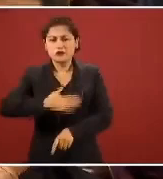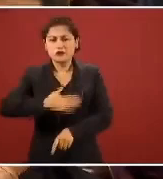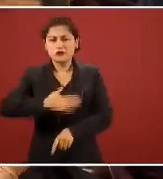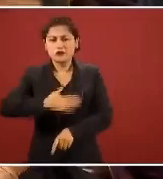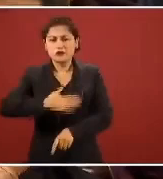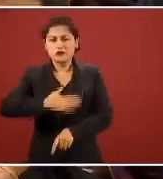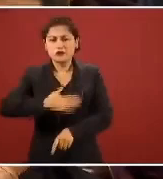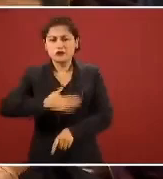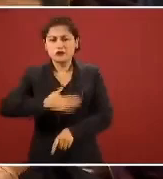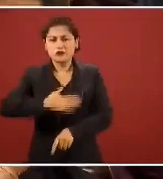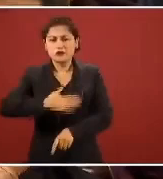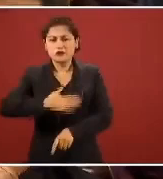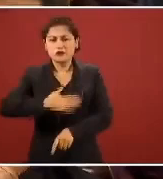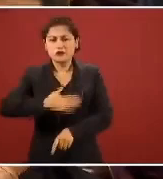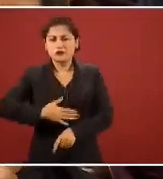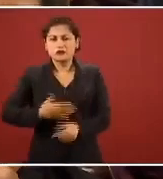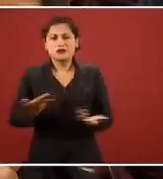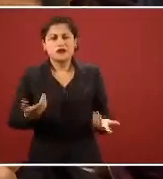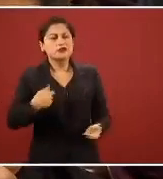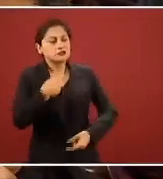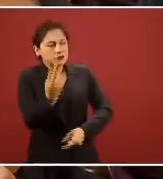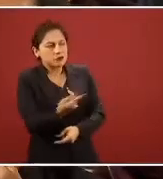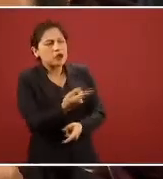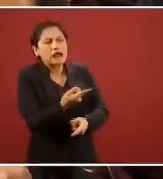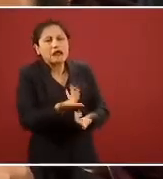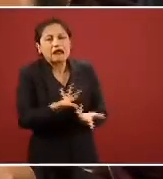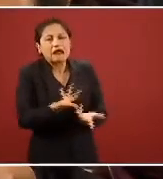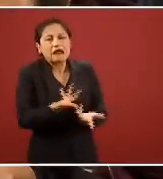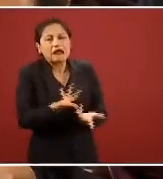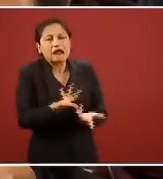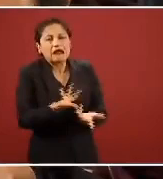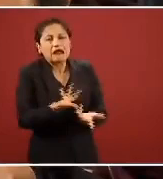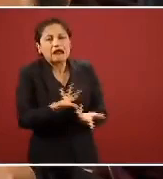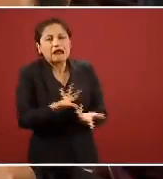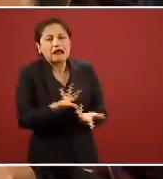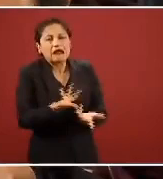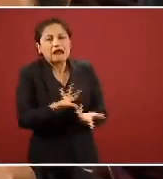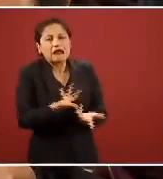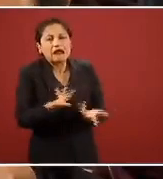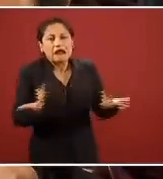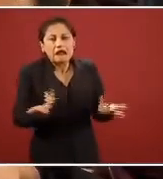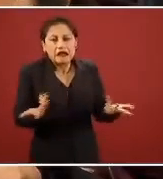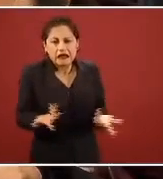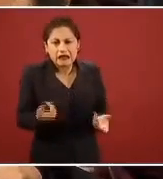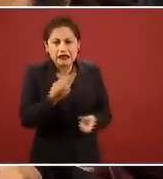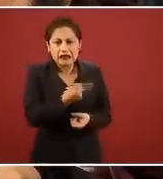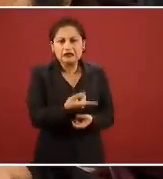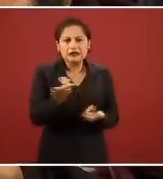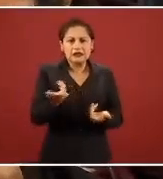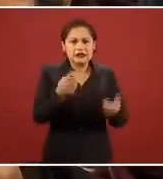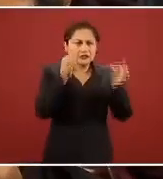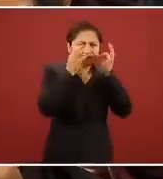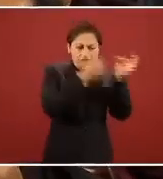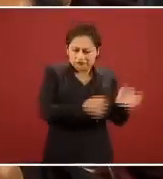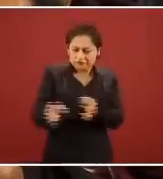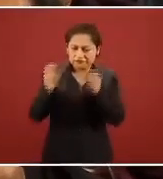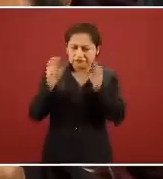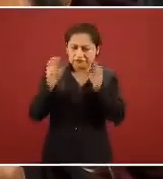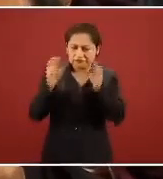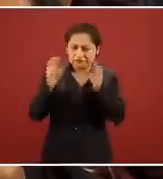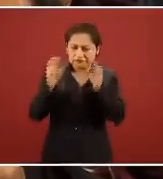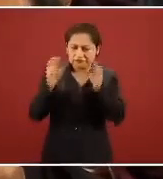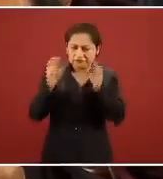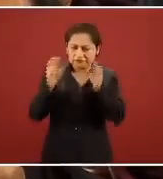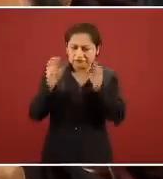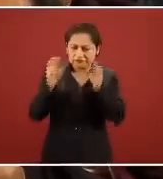see that particular situation? Desde los gobiernos estatales. From the state governments. Hay tratados internacionales firmados por el